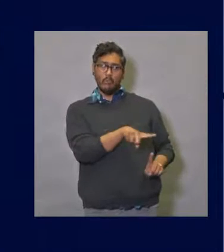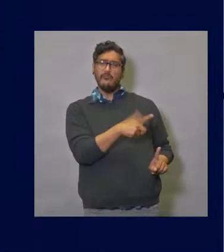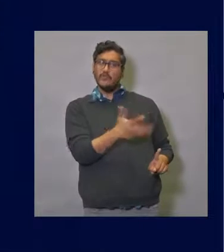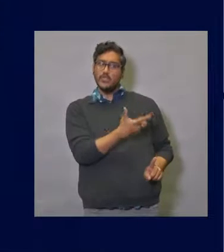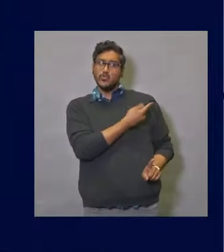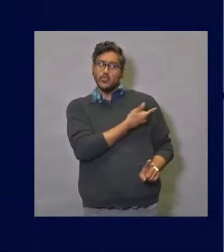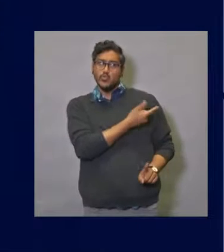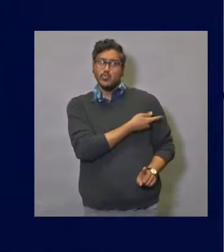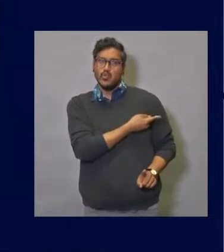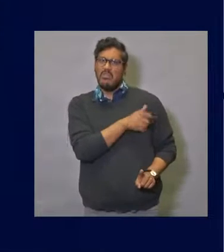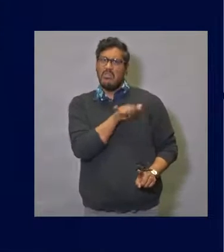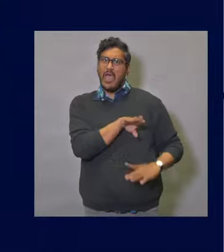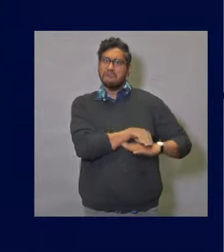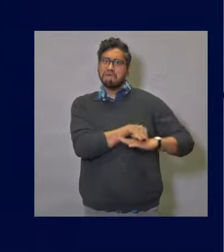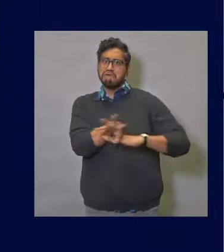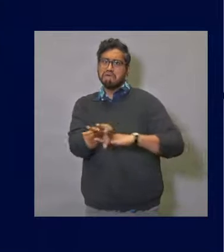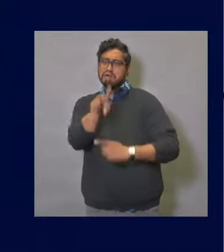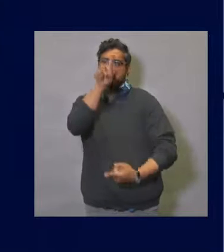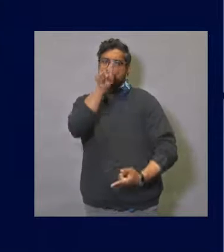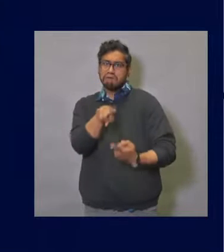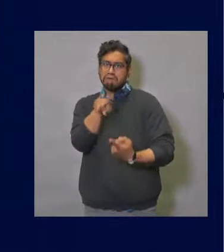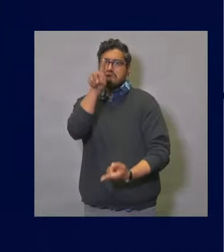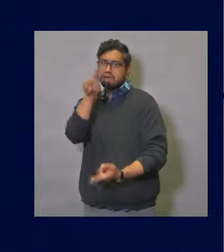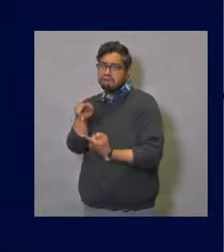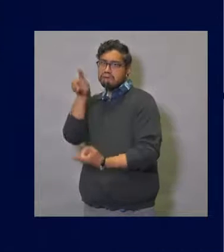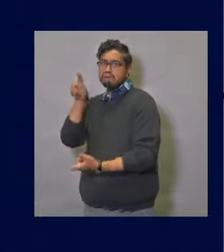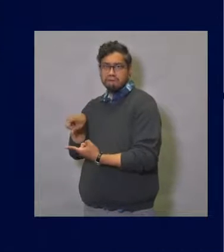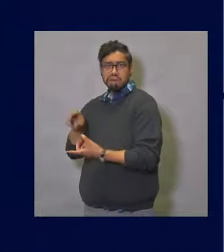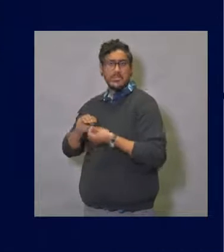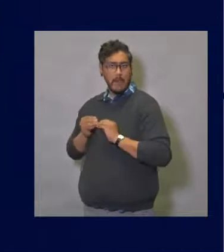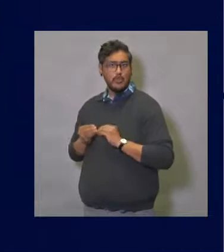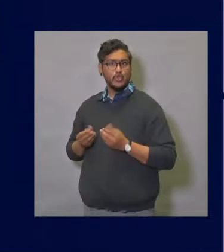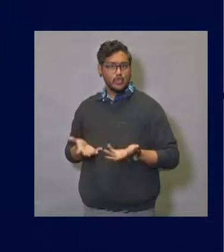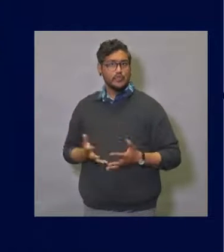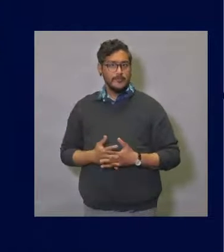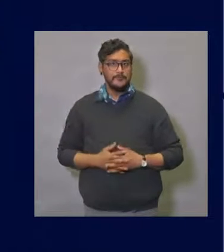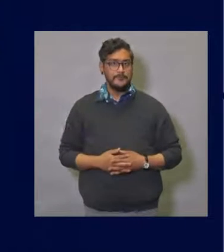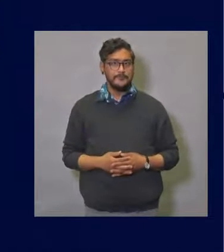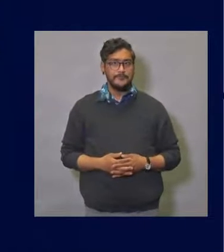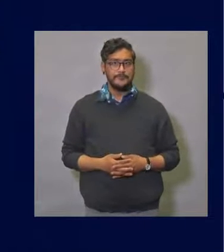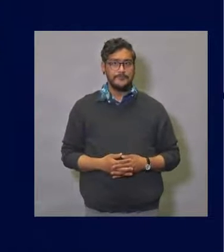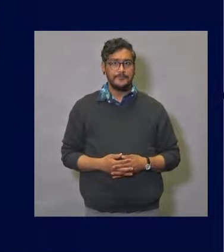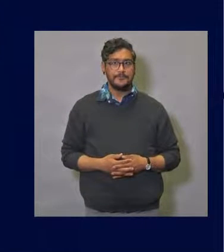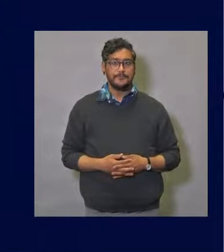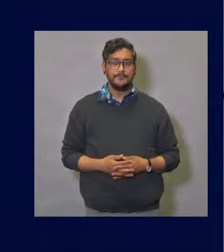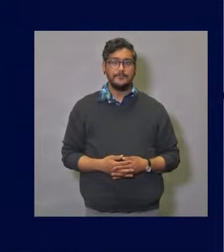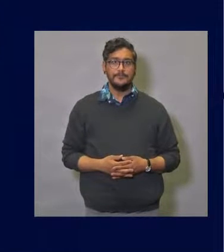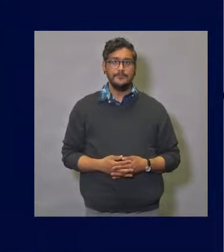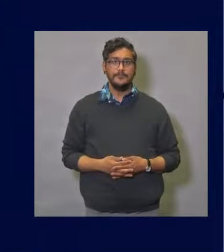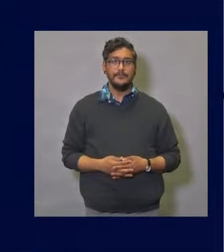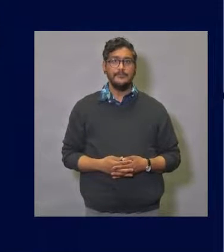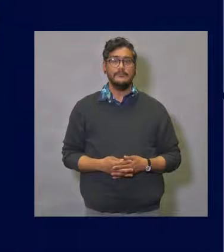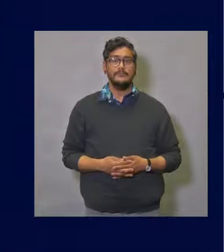la transmisión y la disminución de casos semanales durante este tiempo. Next slide, please.